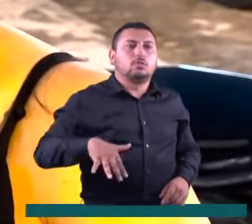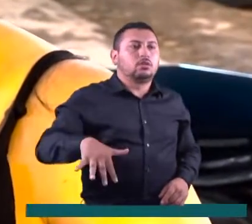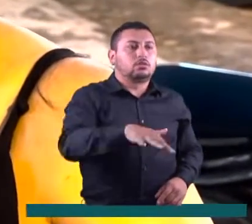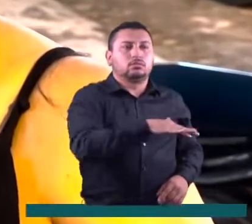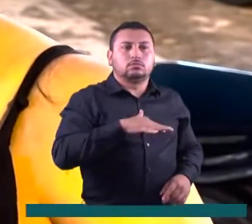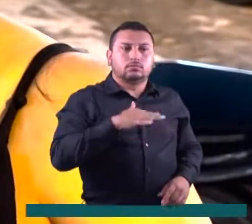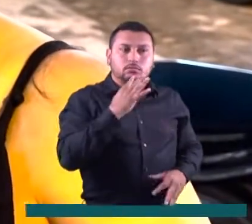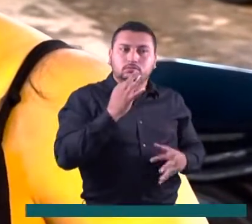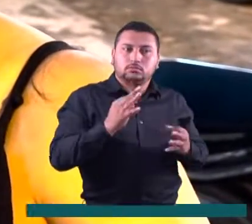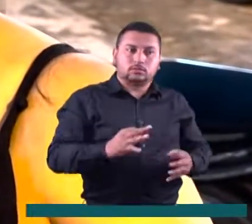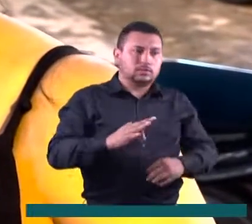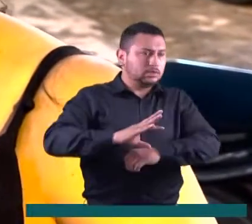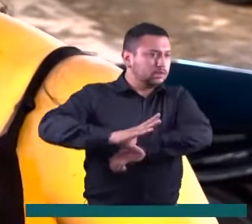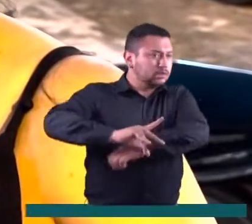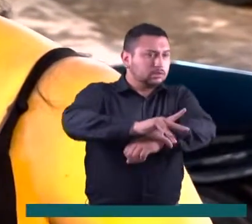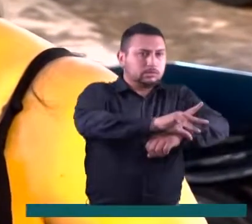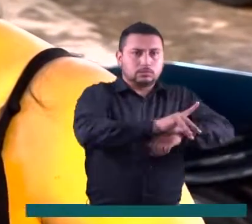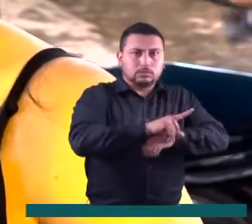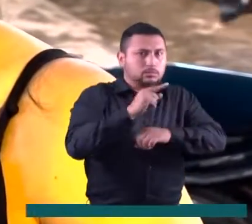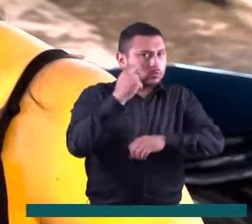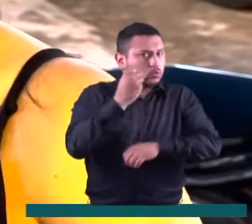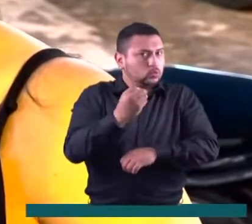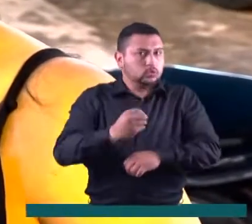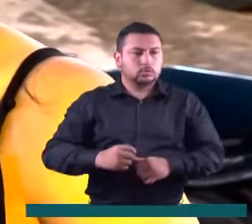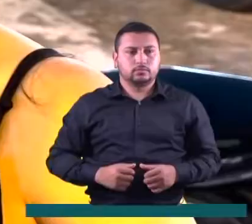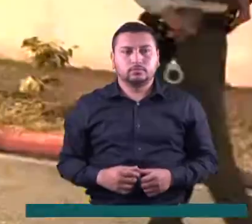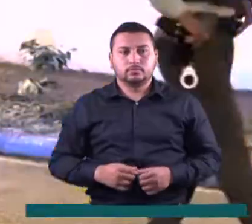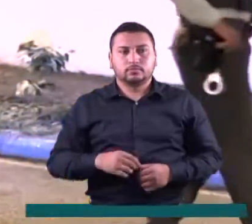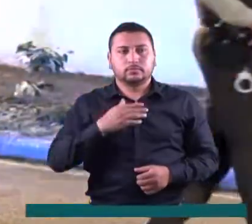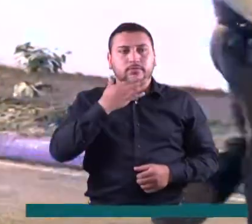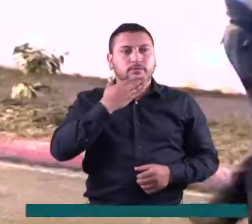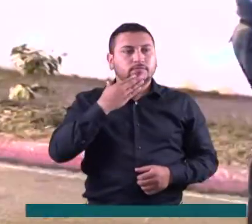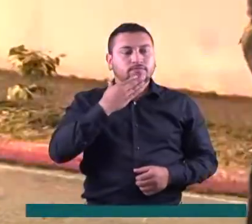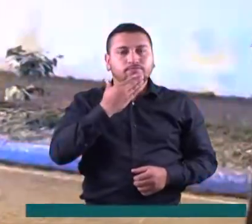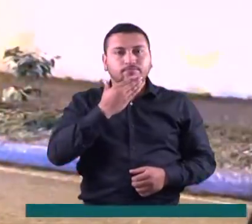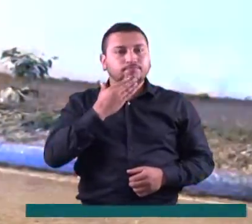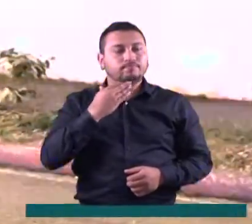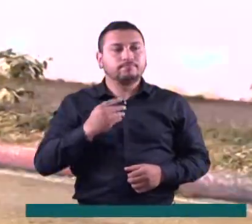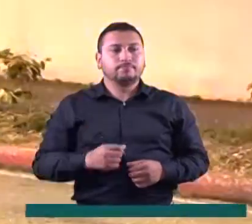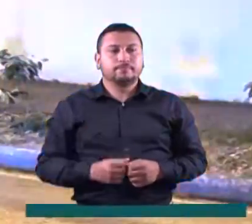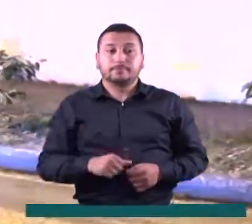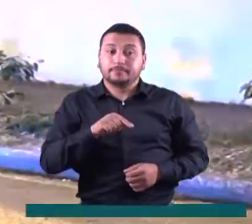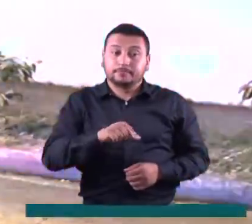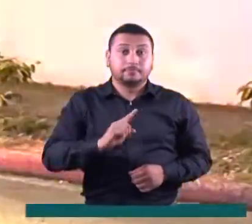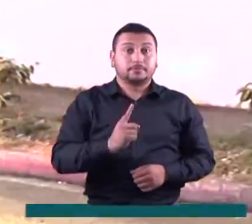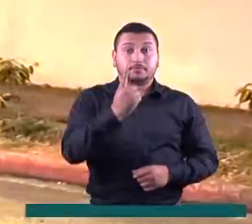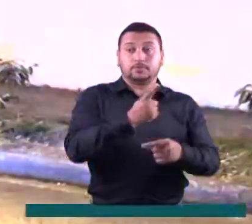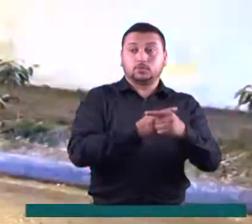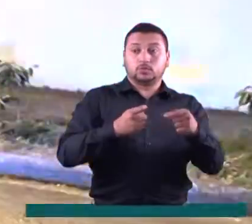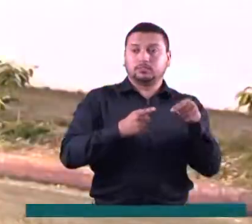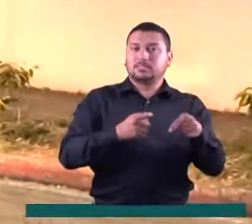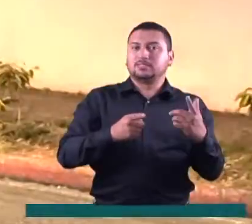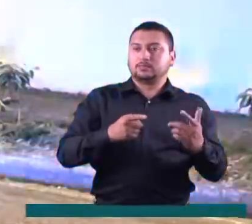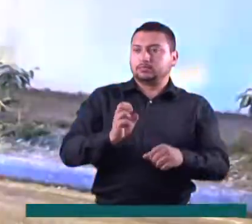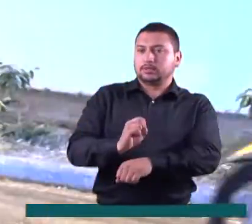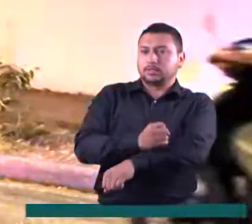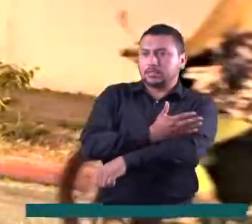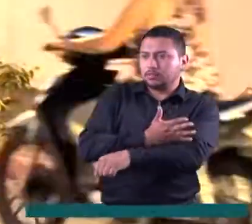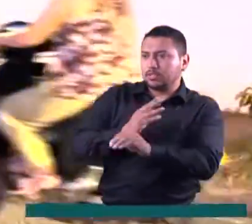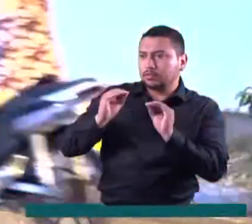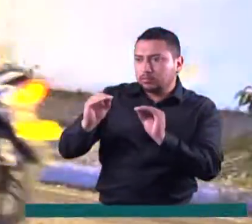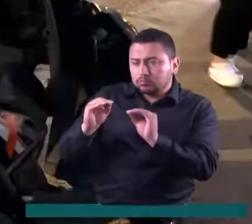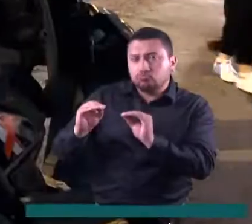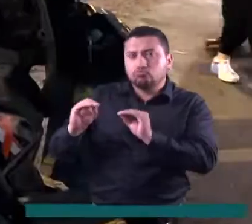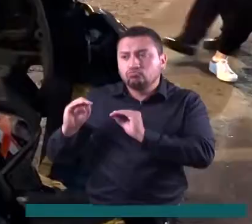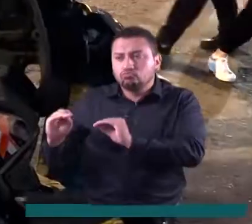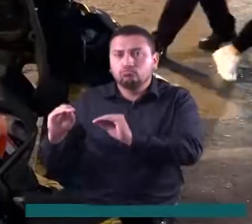Esto hacía falta porque nosotros estamos acá azotados por la delincuencia común. La medida tuvo una primera semana de sensibilización y pedagogía.